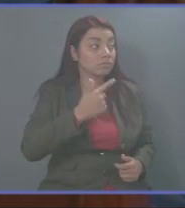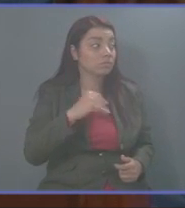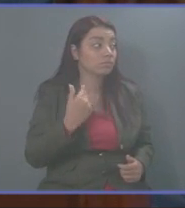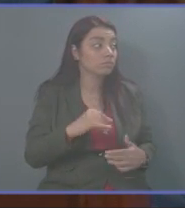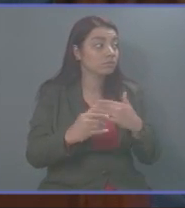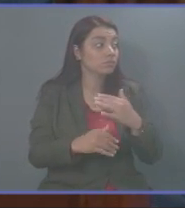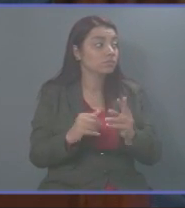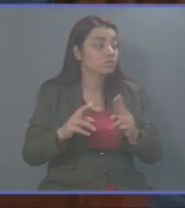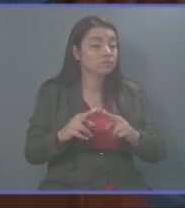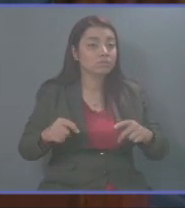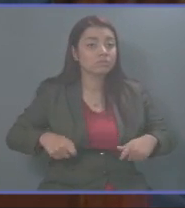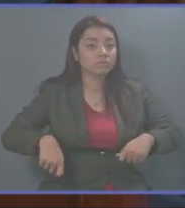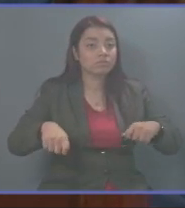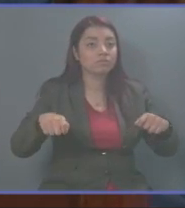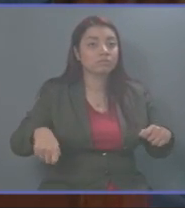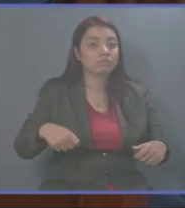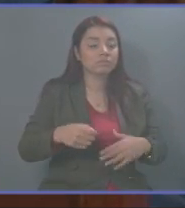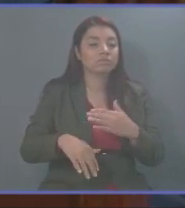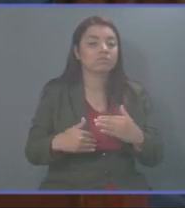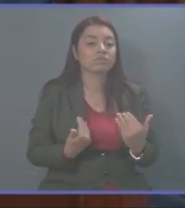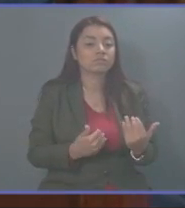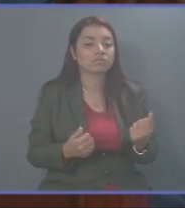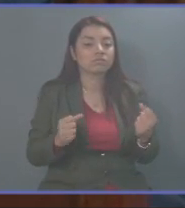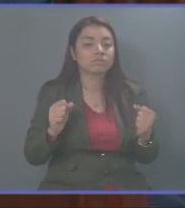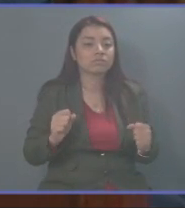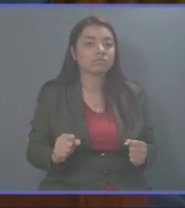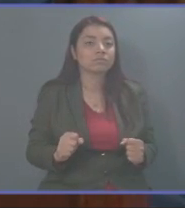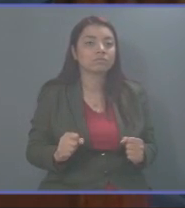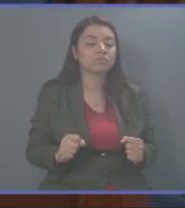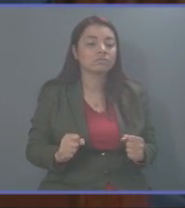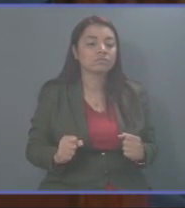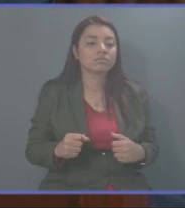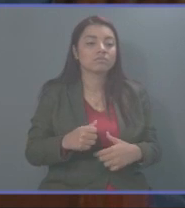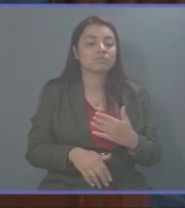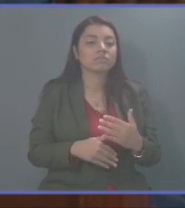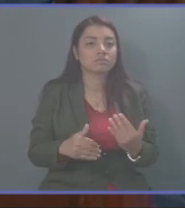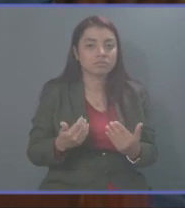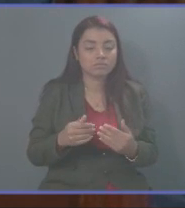en el Convenio de Basilea sobre el control de los movimientos